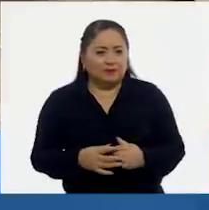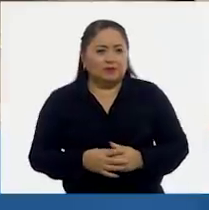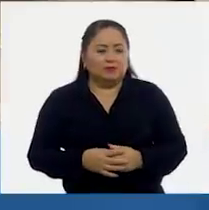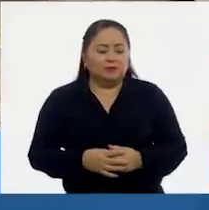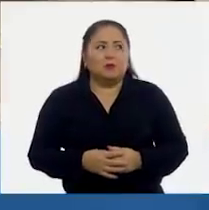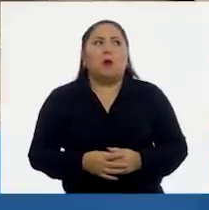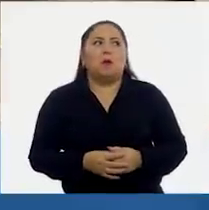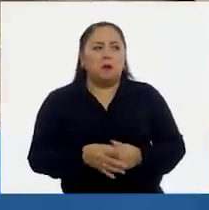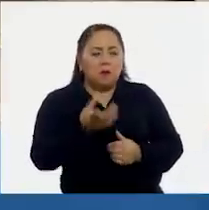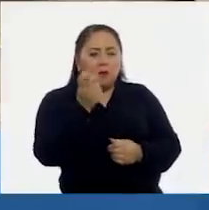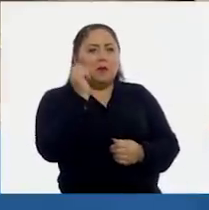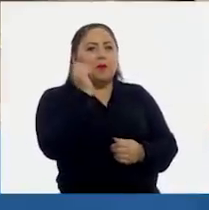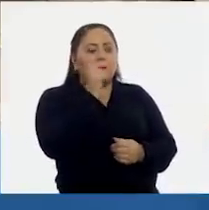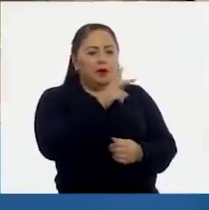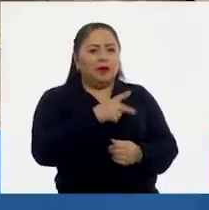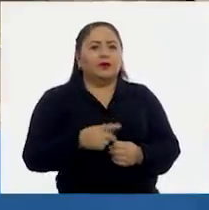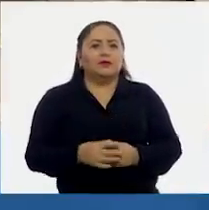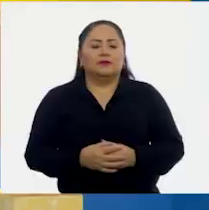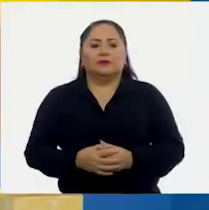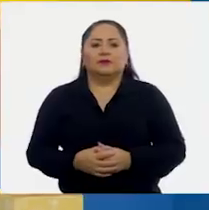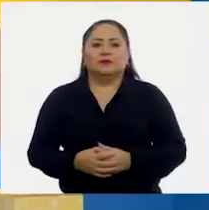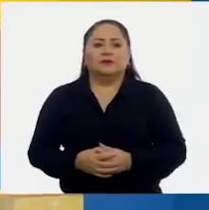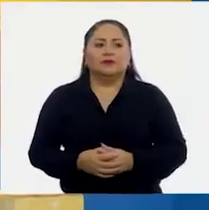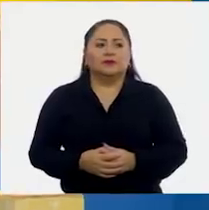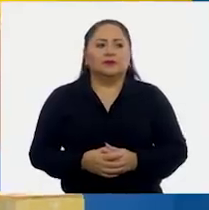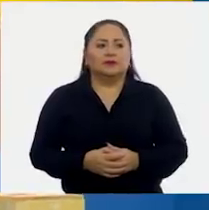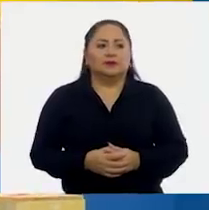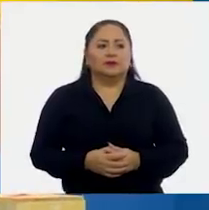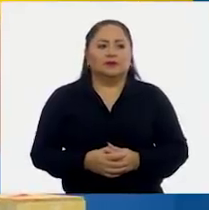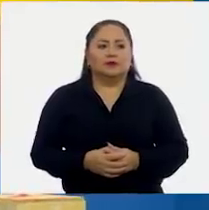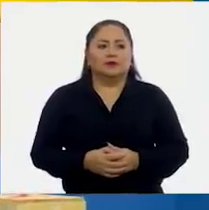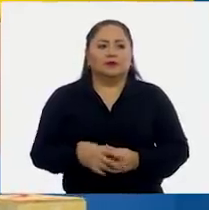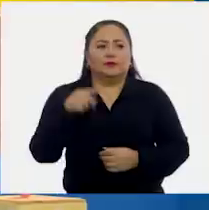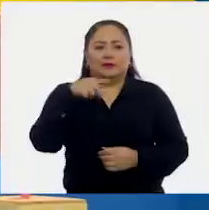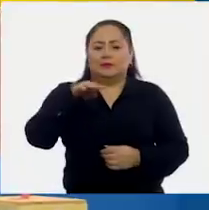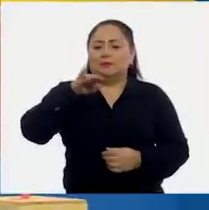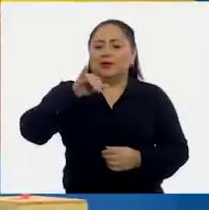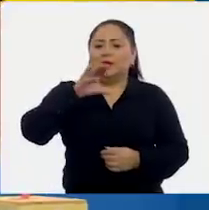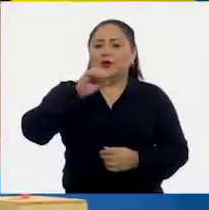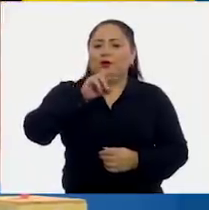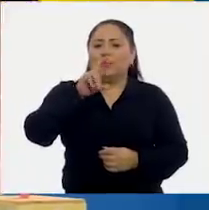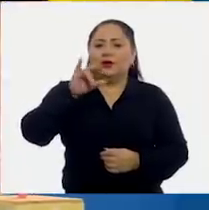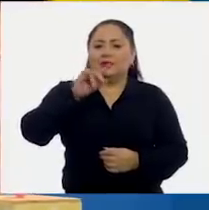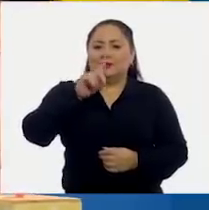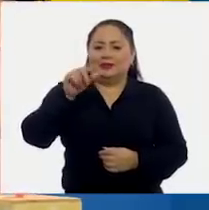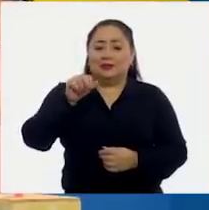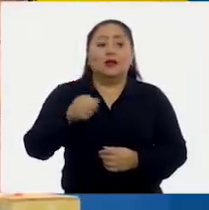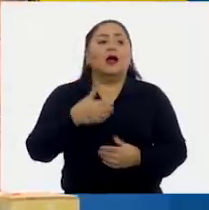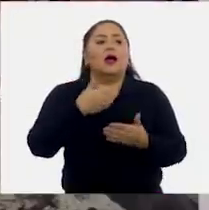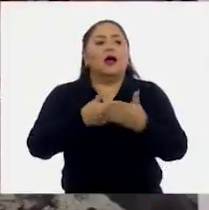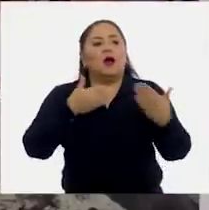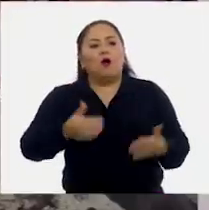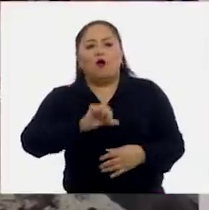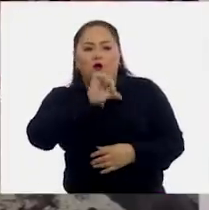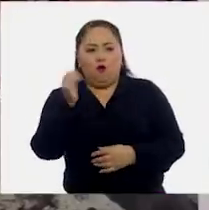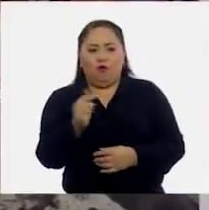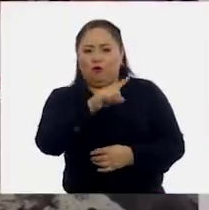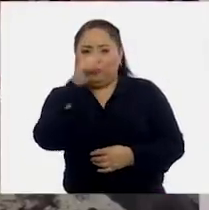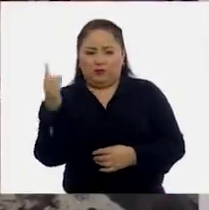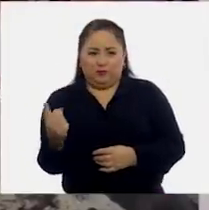Ok. A ver, señálalas. Aquí estoy. Estas son las micorrizas. Muy bien. Esta. Vamos al siguiente reino.